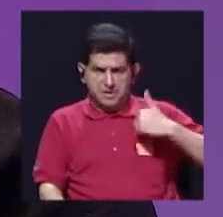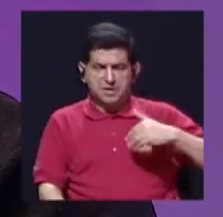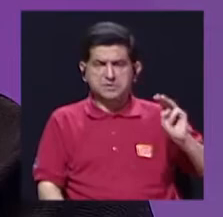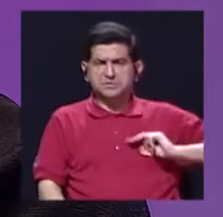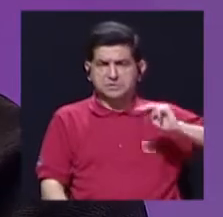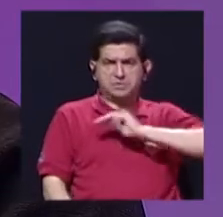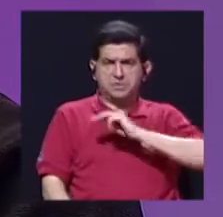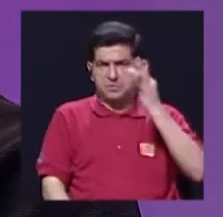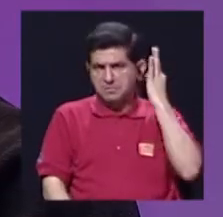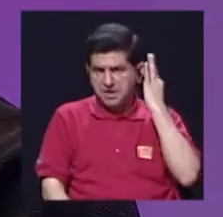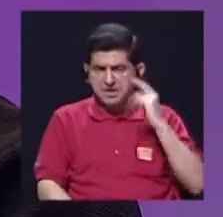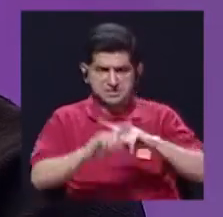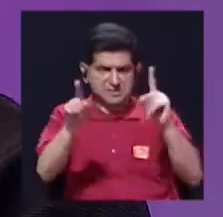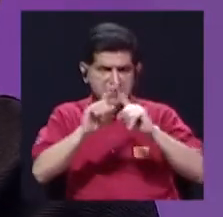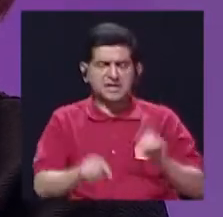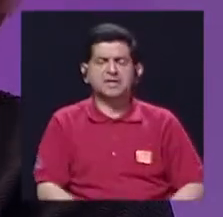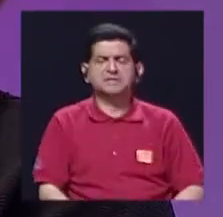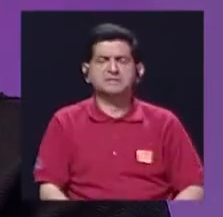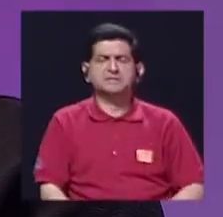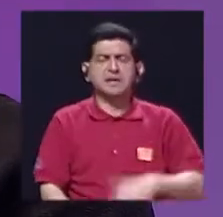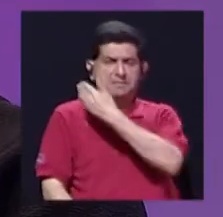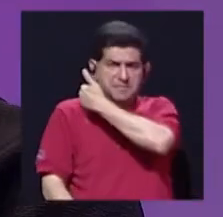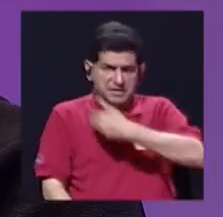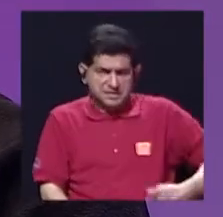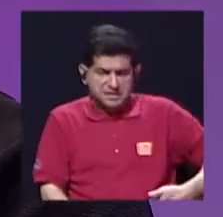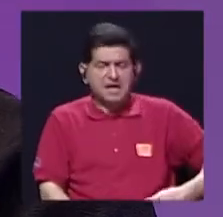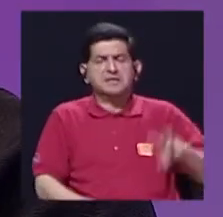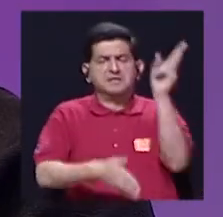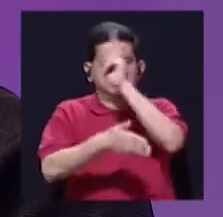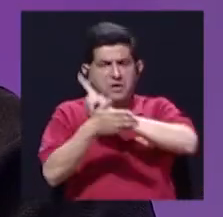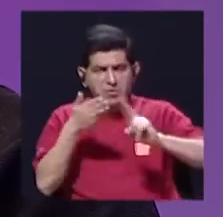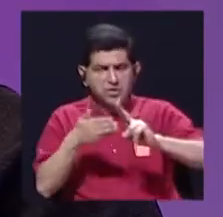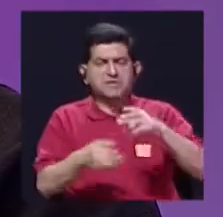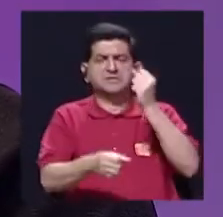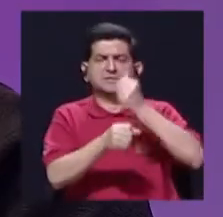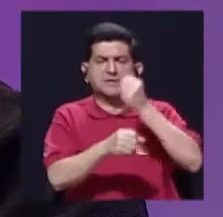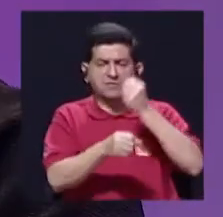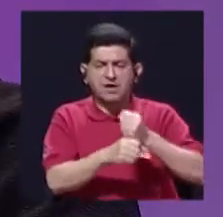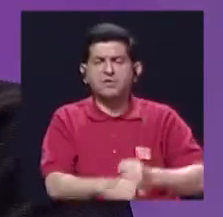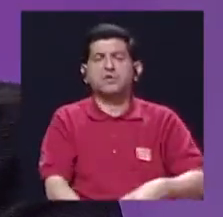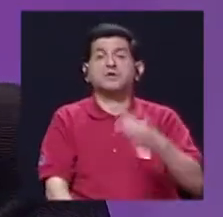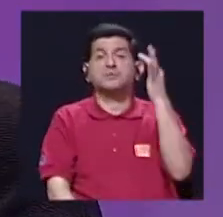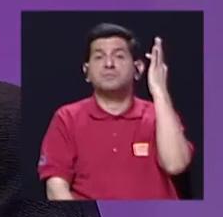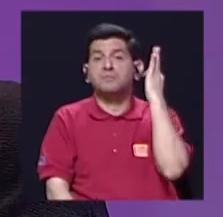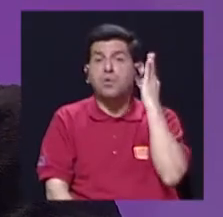la República, las universidades, los trabajadores, las mujeres,